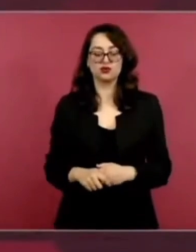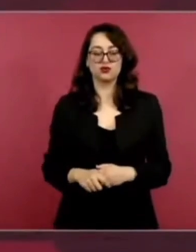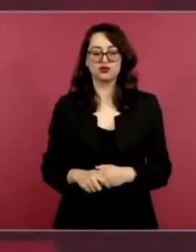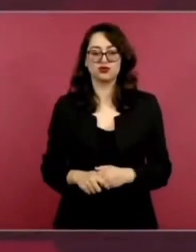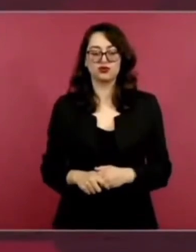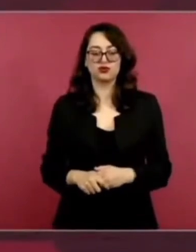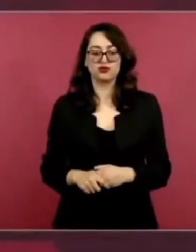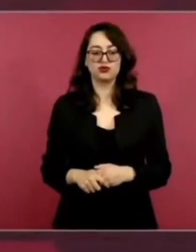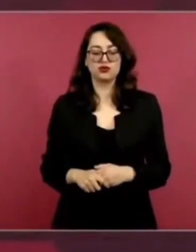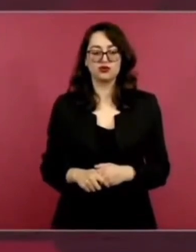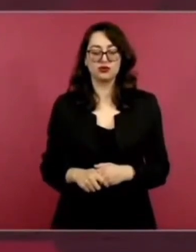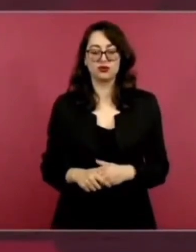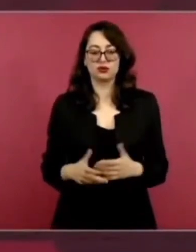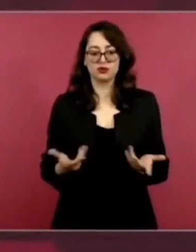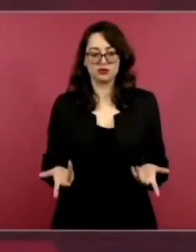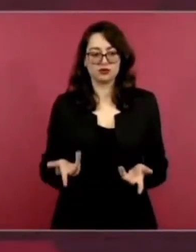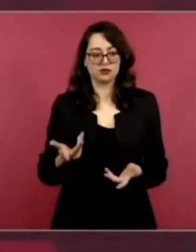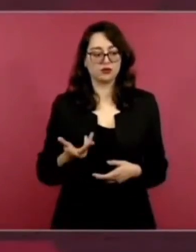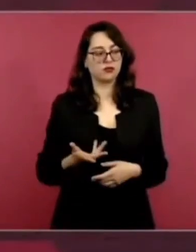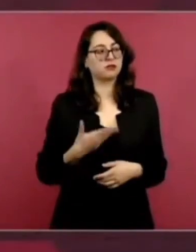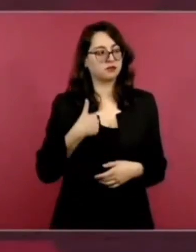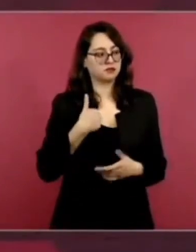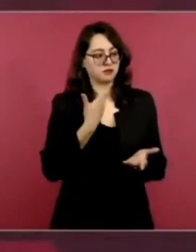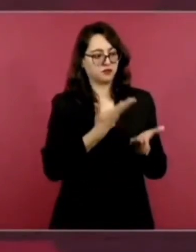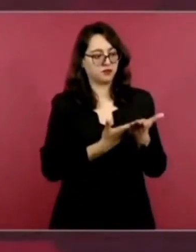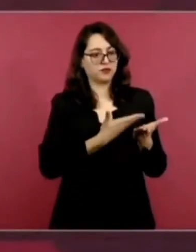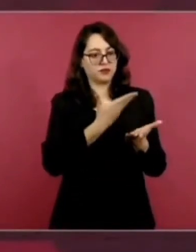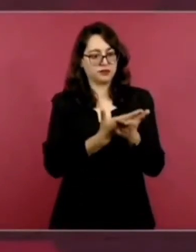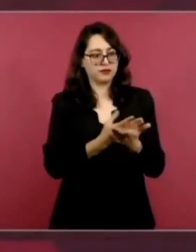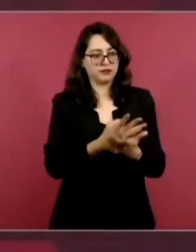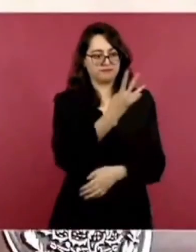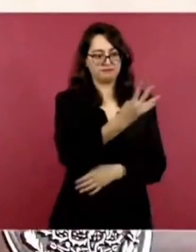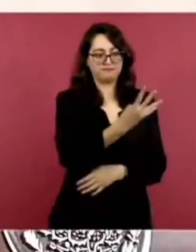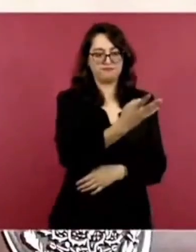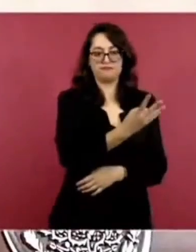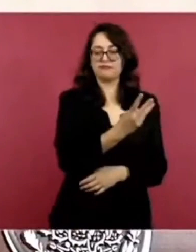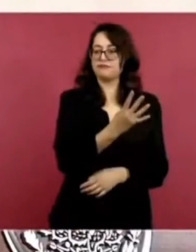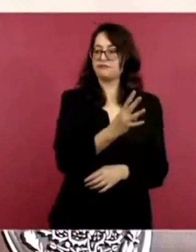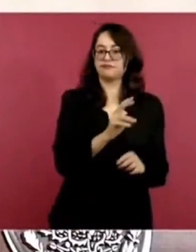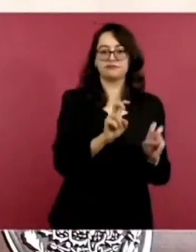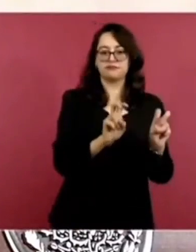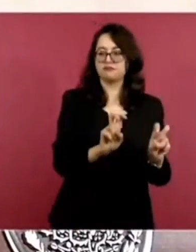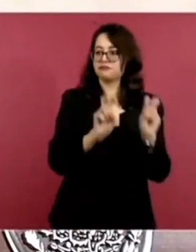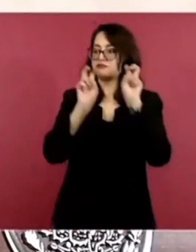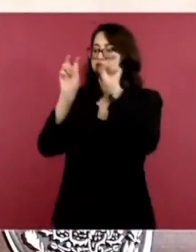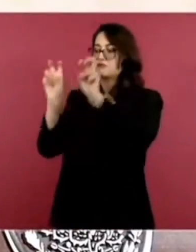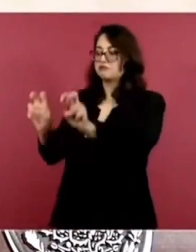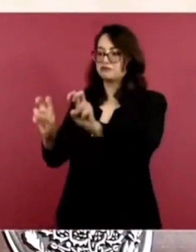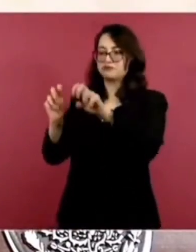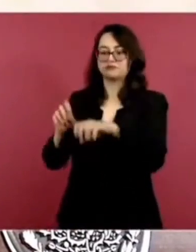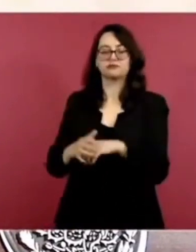porque los que propusimos de 4, 2